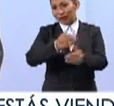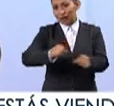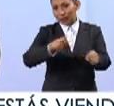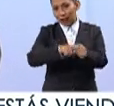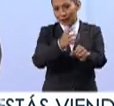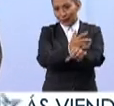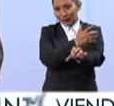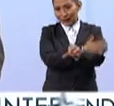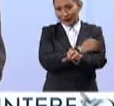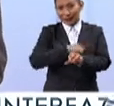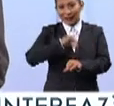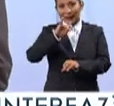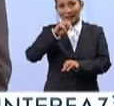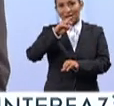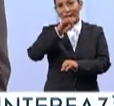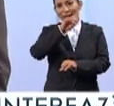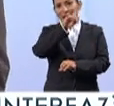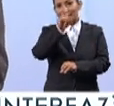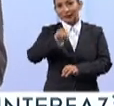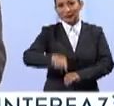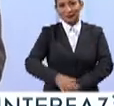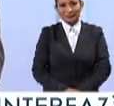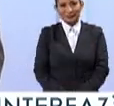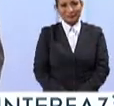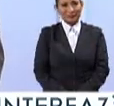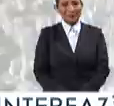acompáñenos estrés interfaz